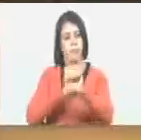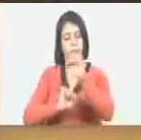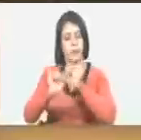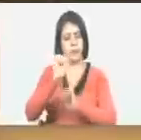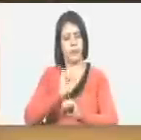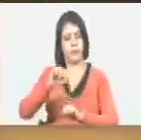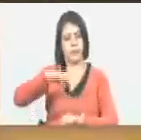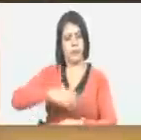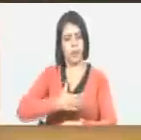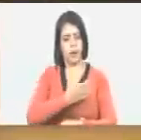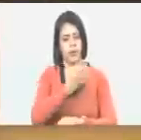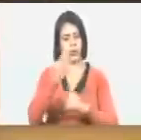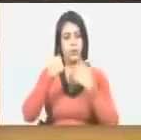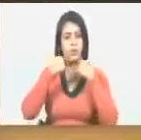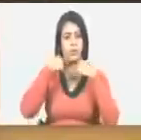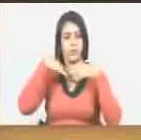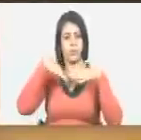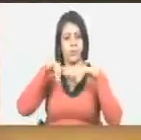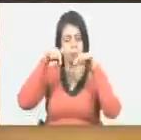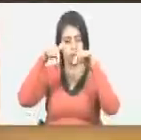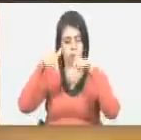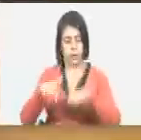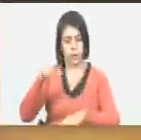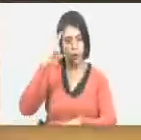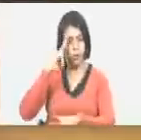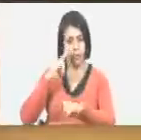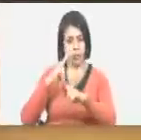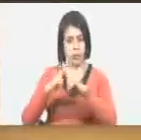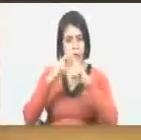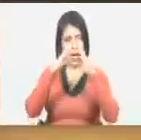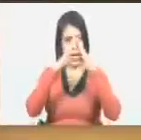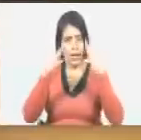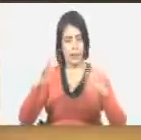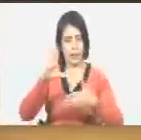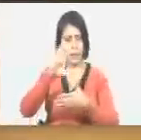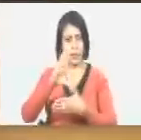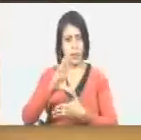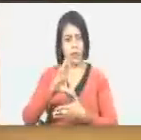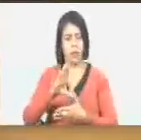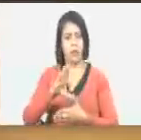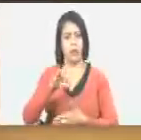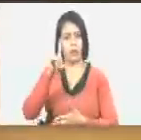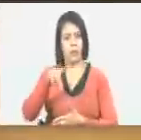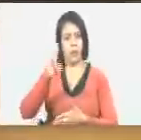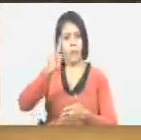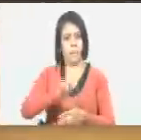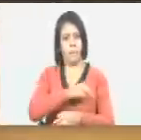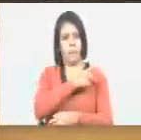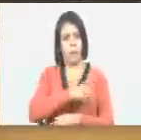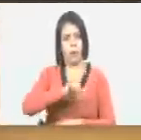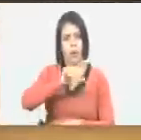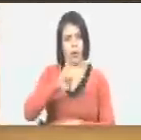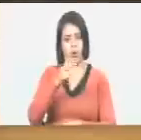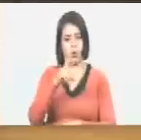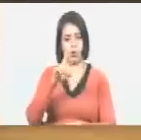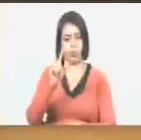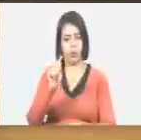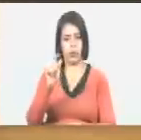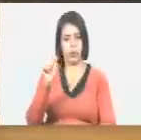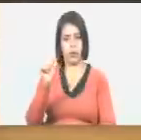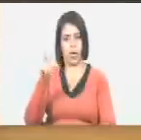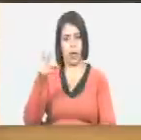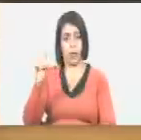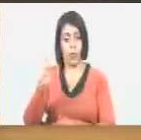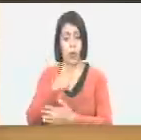defensa de la canción perdida, que acaba de recibir el premio Casa de las Américas, nuestro querido poeta Gustavo Pereira.